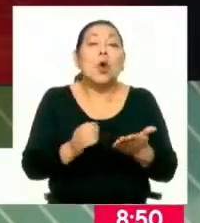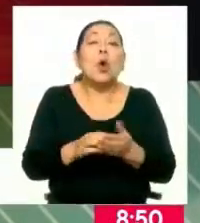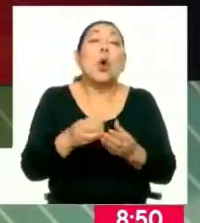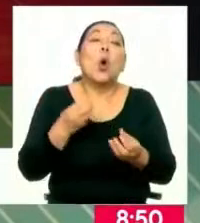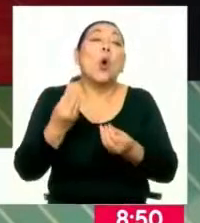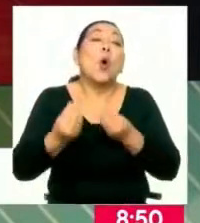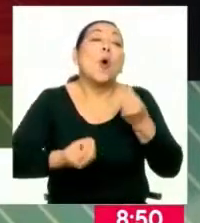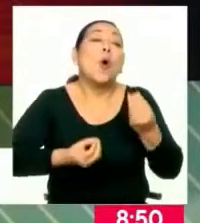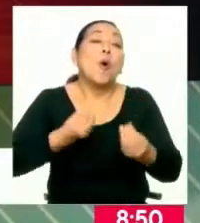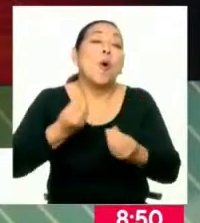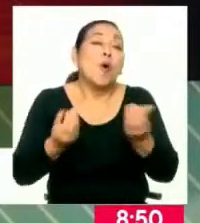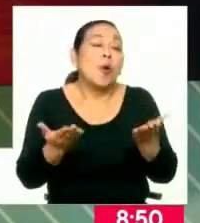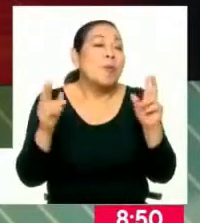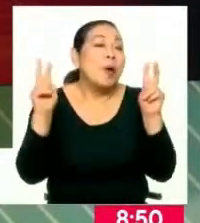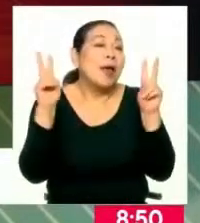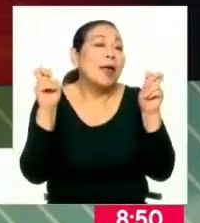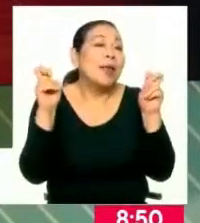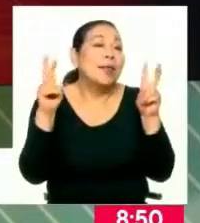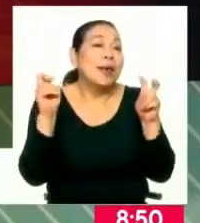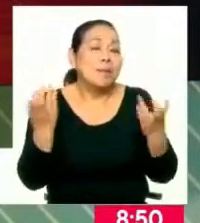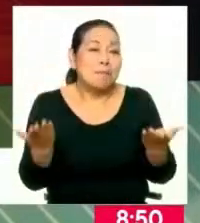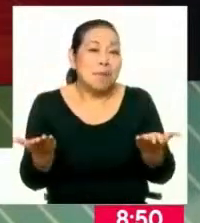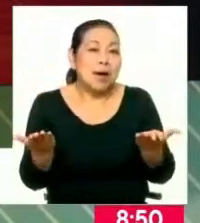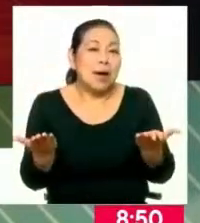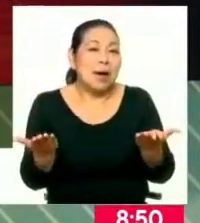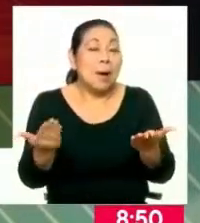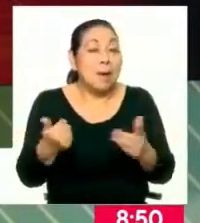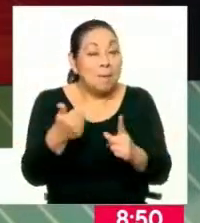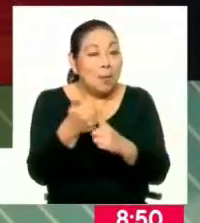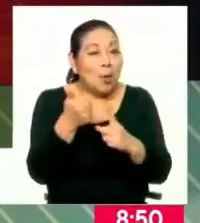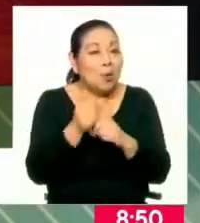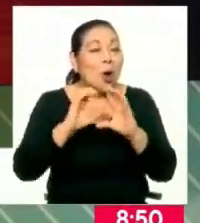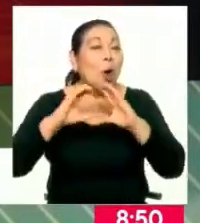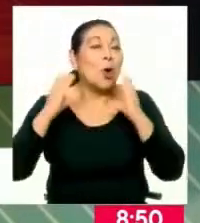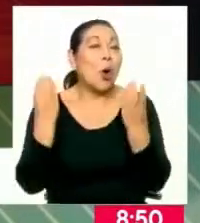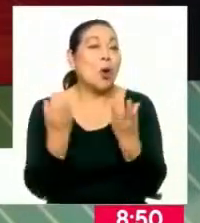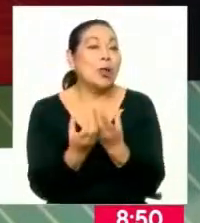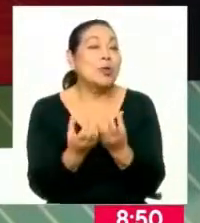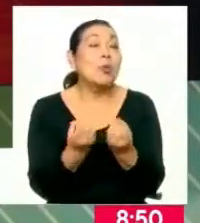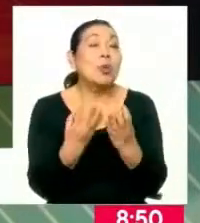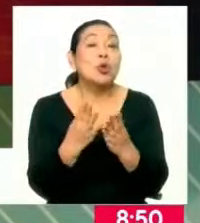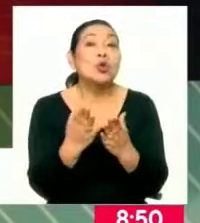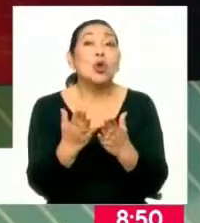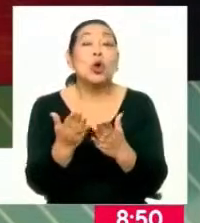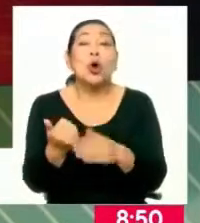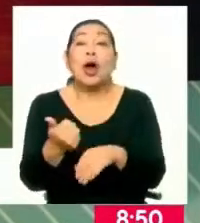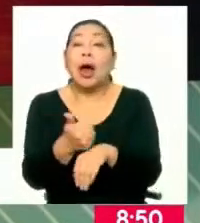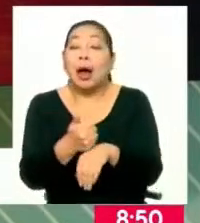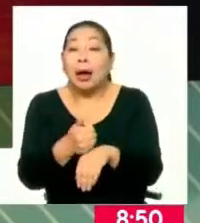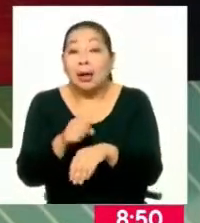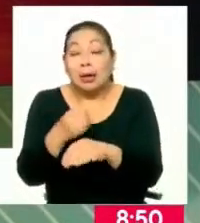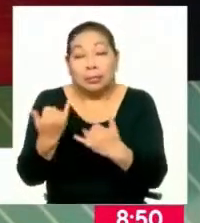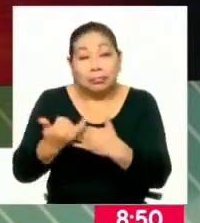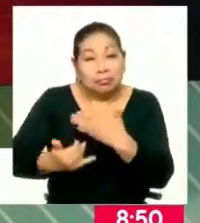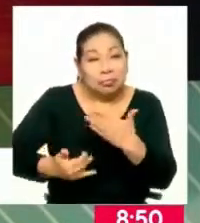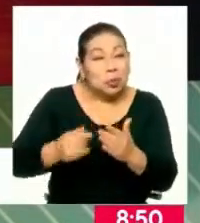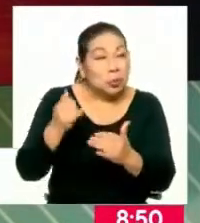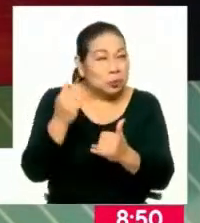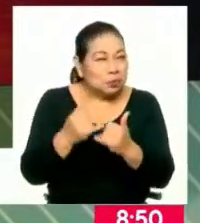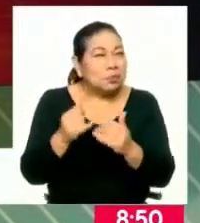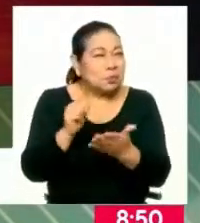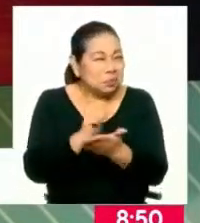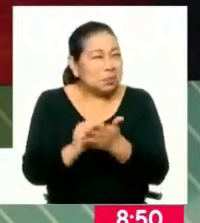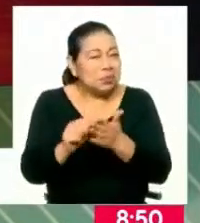cómo va, digamos, el tema de los dichos en el propio Parlamento. Que muchos voceros, muchas personas, a lo largo de estos últimos